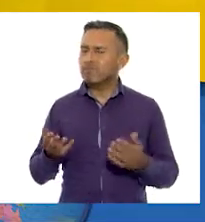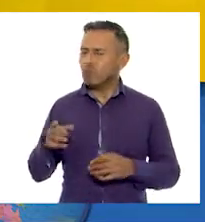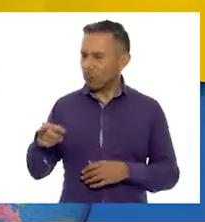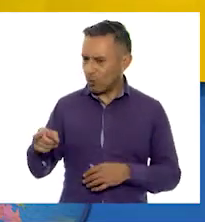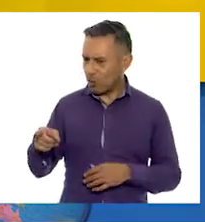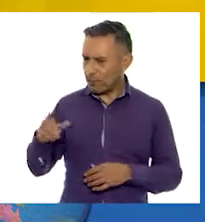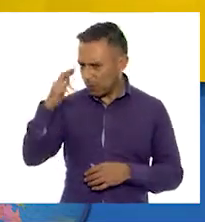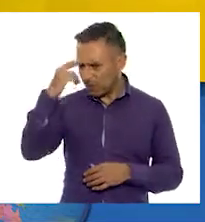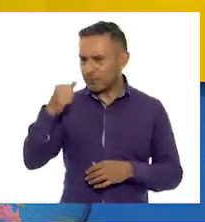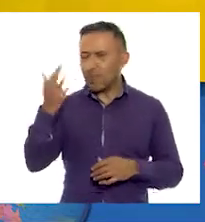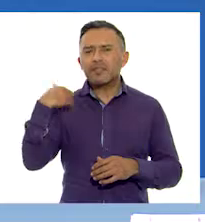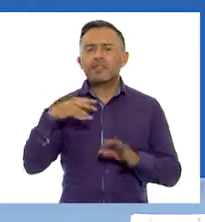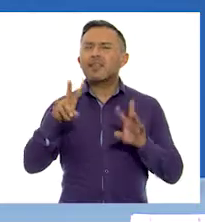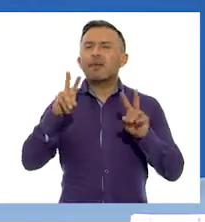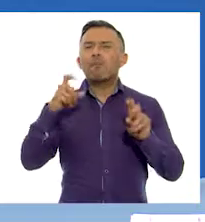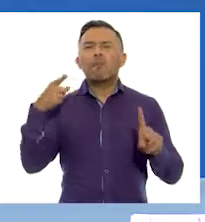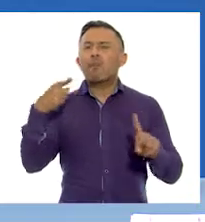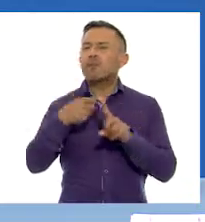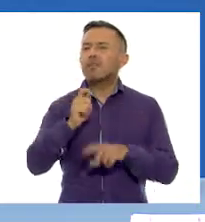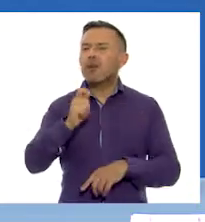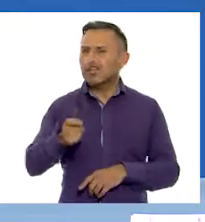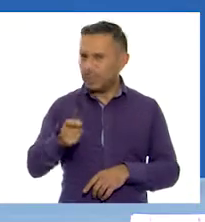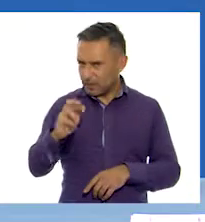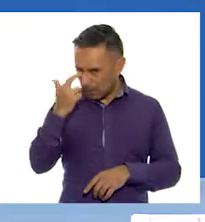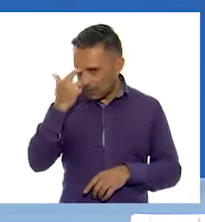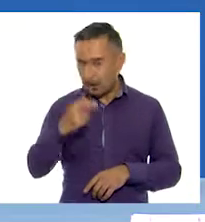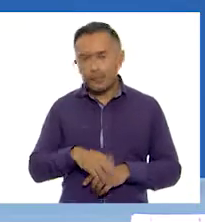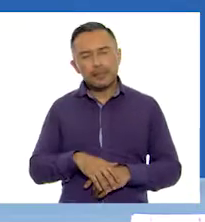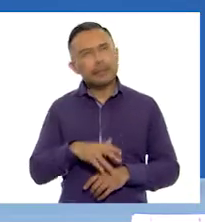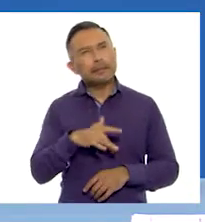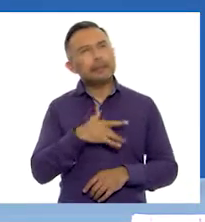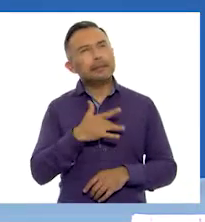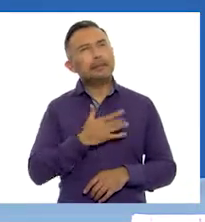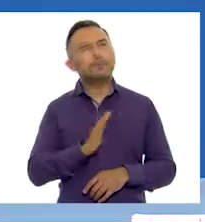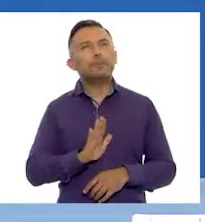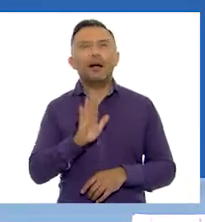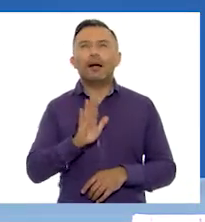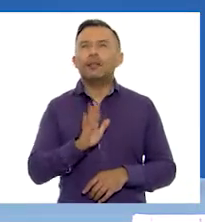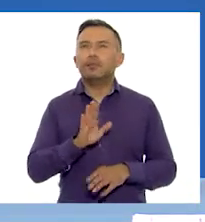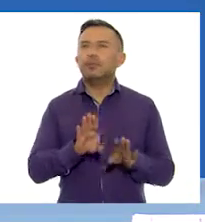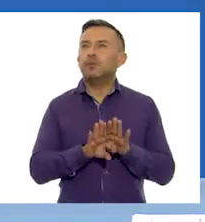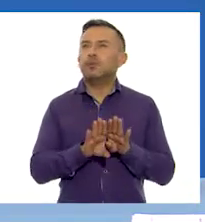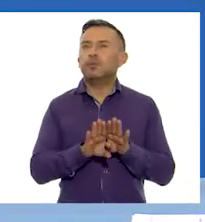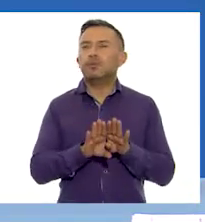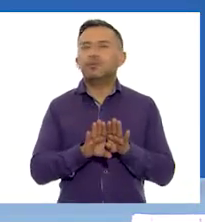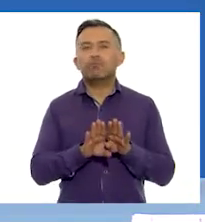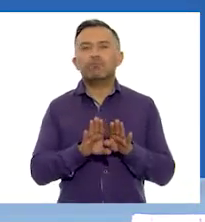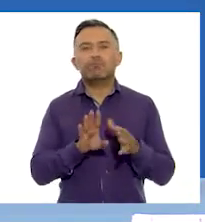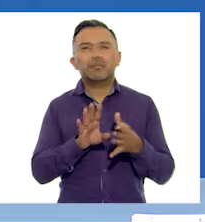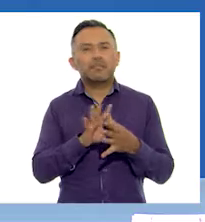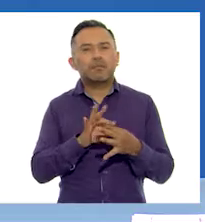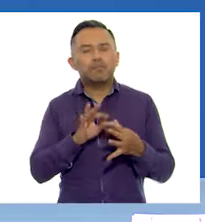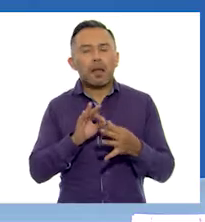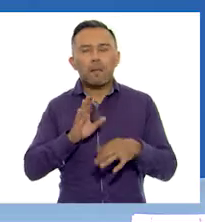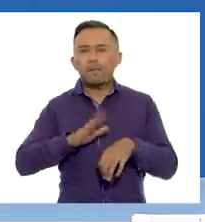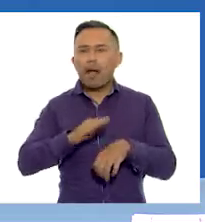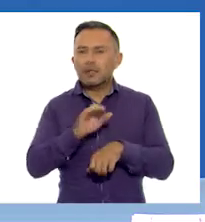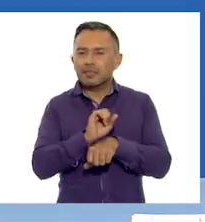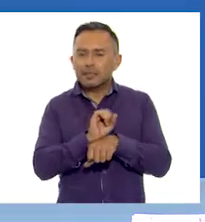era el propósito? Pues creo que era algo así como explicar de forma más